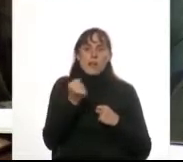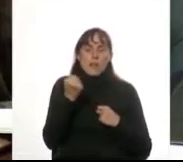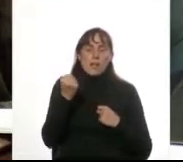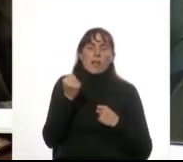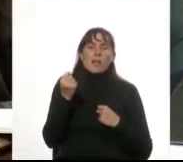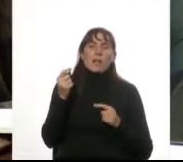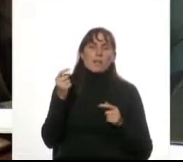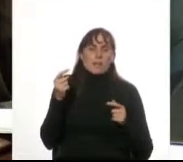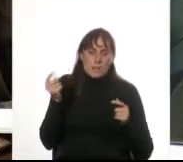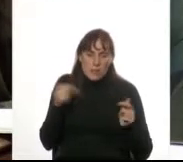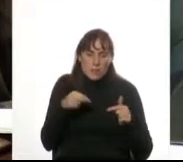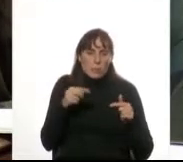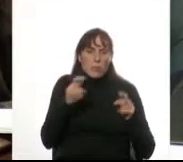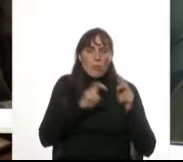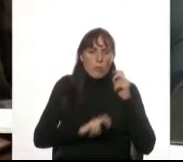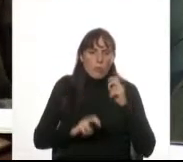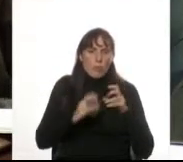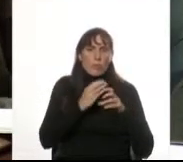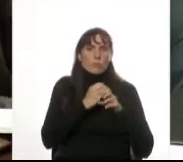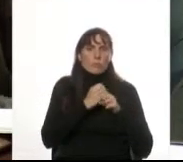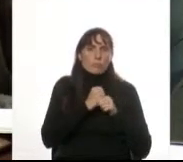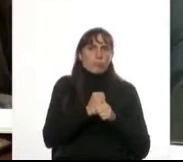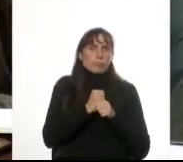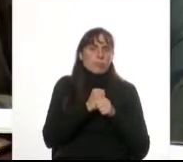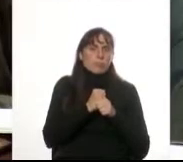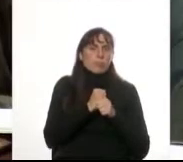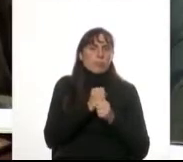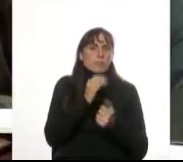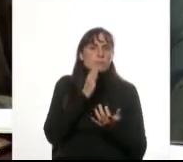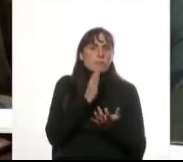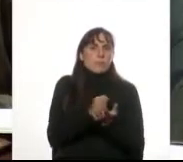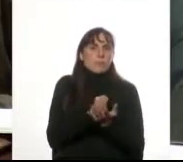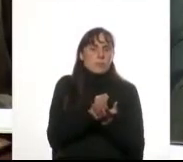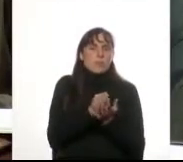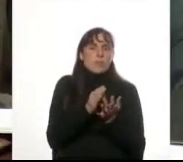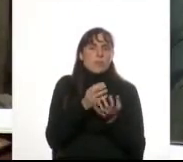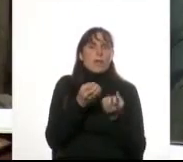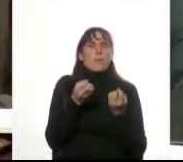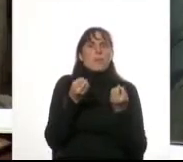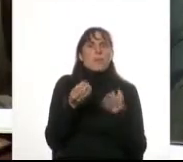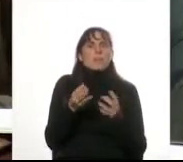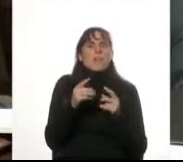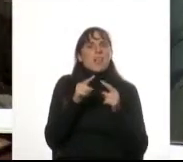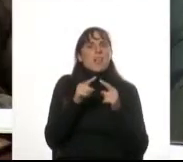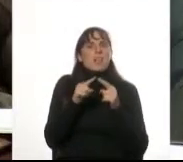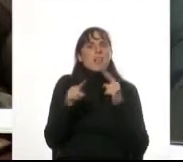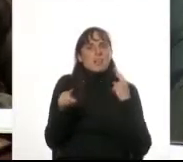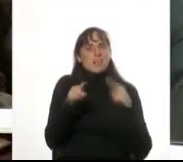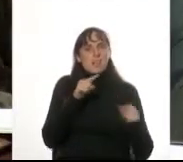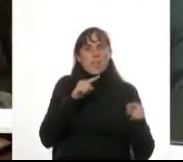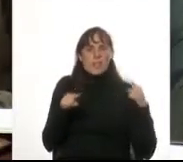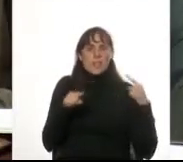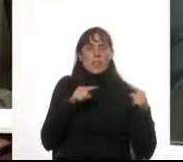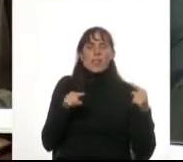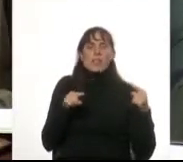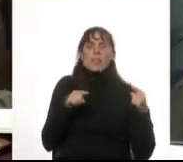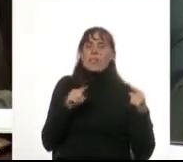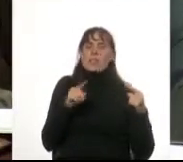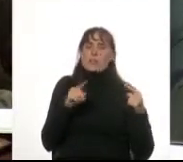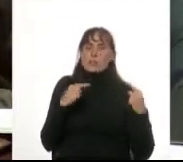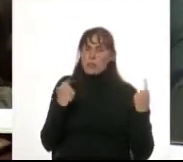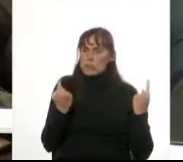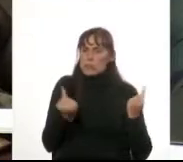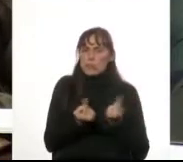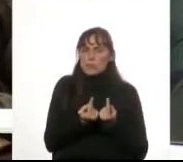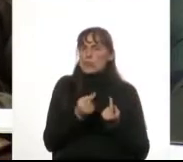cualquier sistema, si son decididos. Pero la diferencia todavía es esta: nosotros no